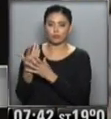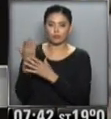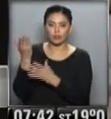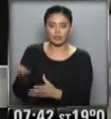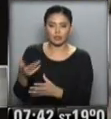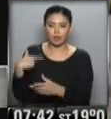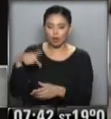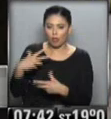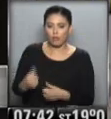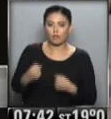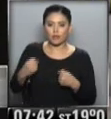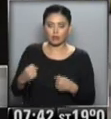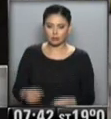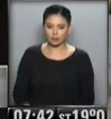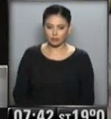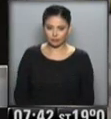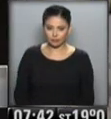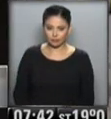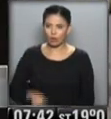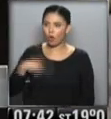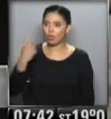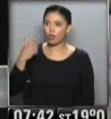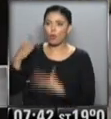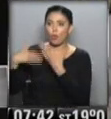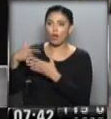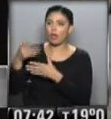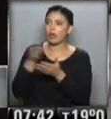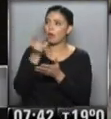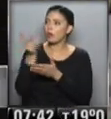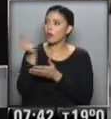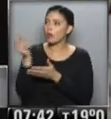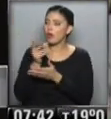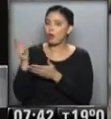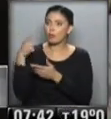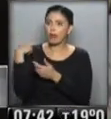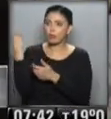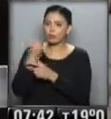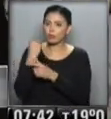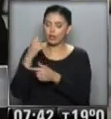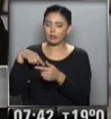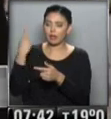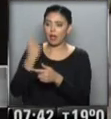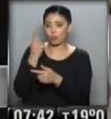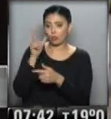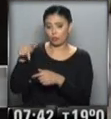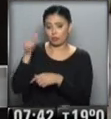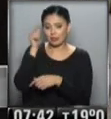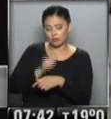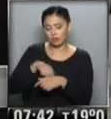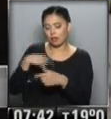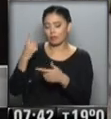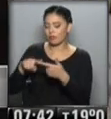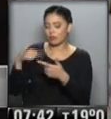que se reforzó, compró jugadores de primer nivel como Renato Augusto, que está lesionado y no jugó hoy, pero